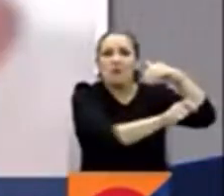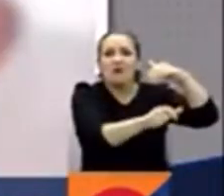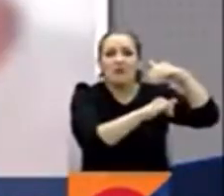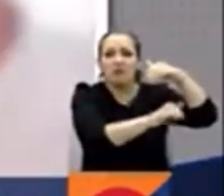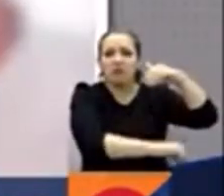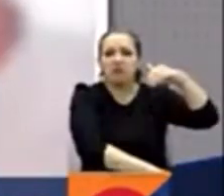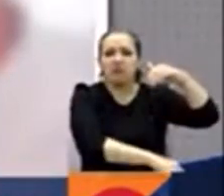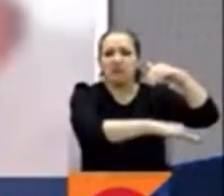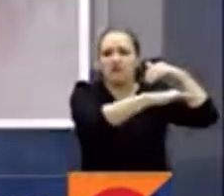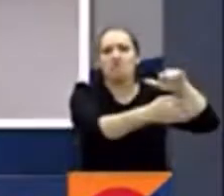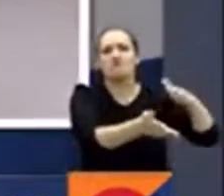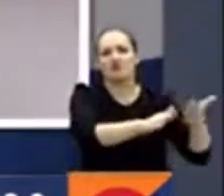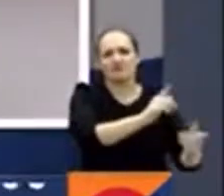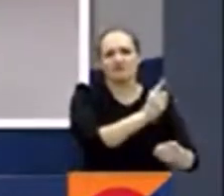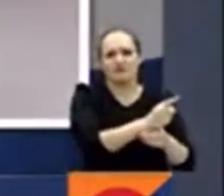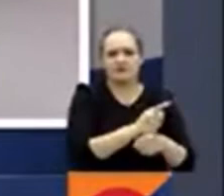socavones.